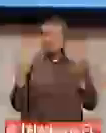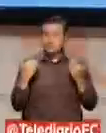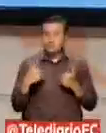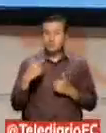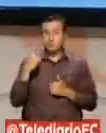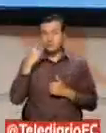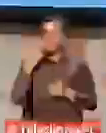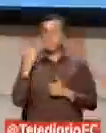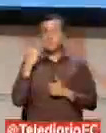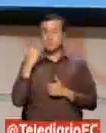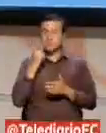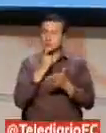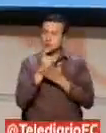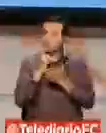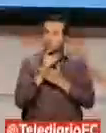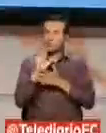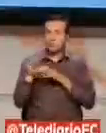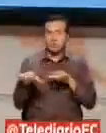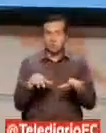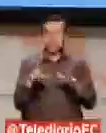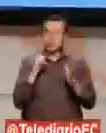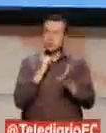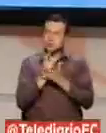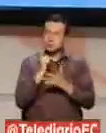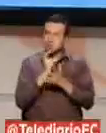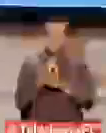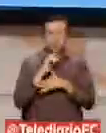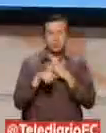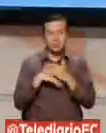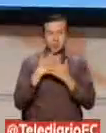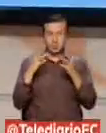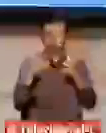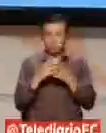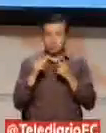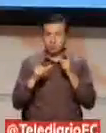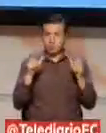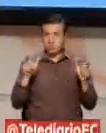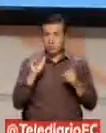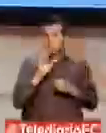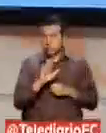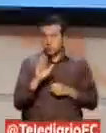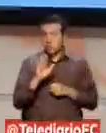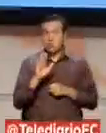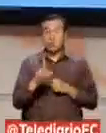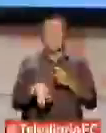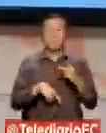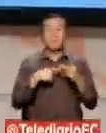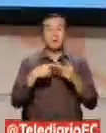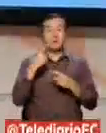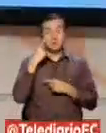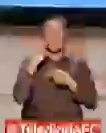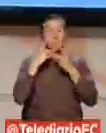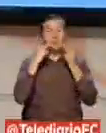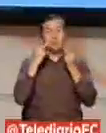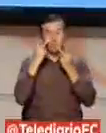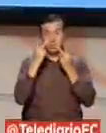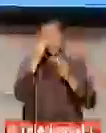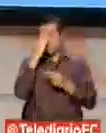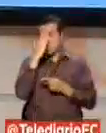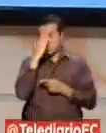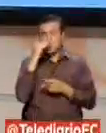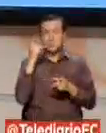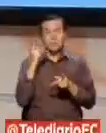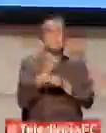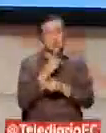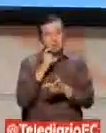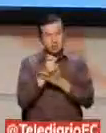que lo estuvieron persiguiendo en sus acciones, en sus actos, en las acciones que hacía cotidianamente y que incluso fue público y notorio que recibió